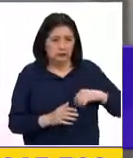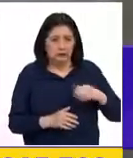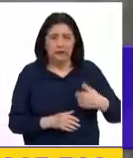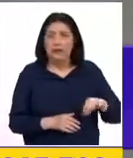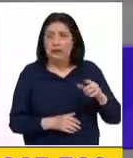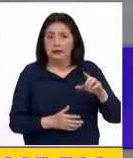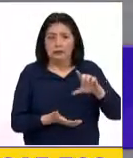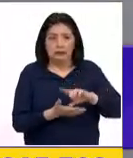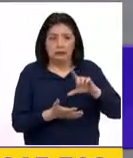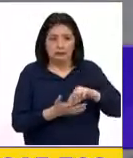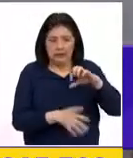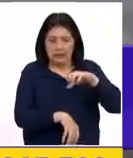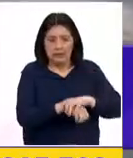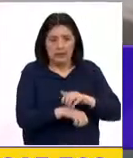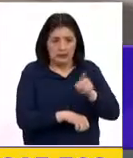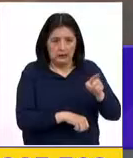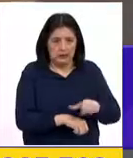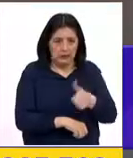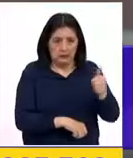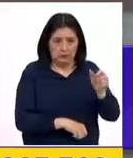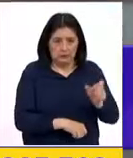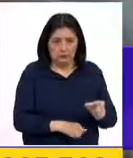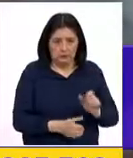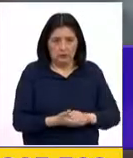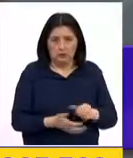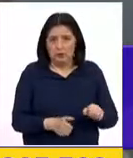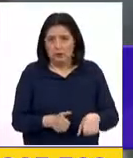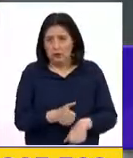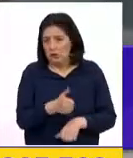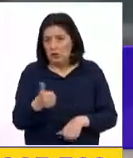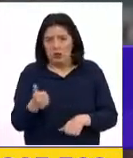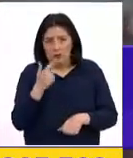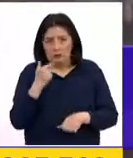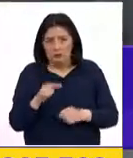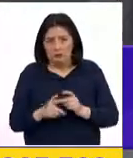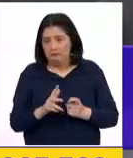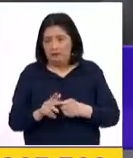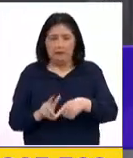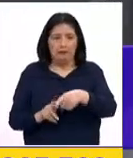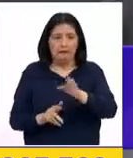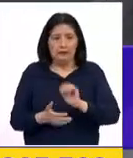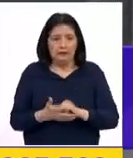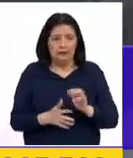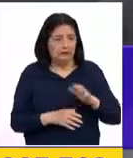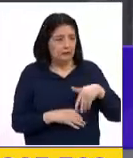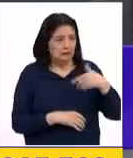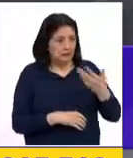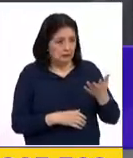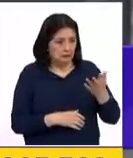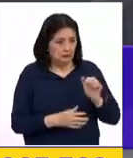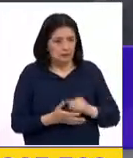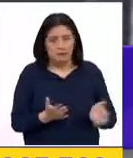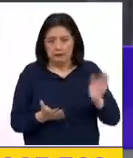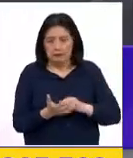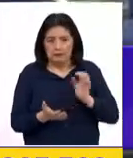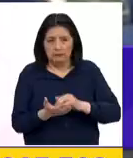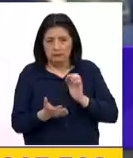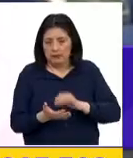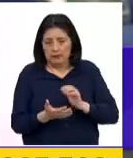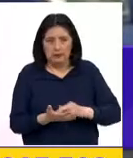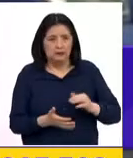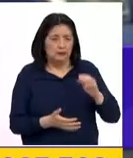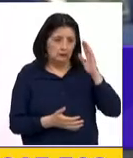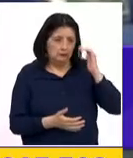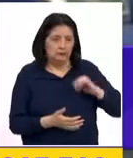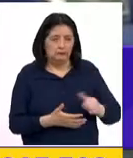de los delincuentes, mientras que su cómplice toma otro camino y escapa. A los segundos llegan refuerzos.